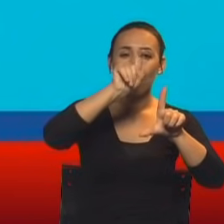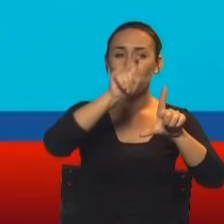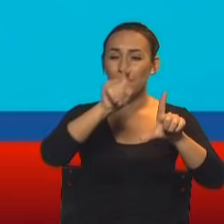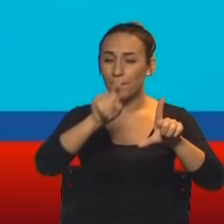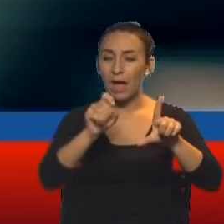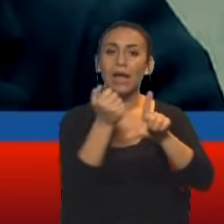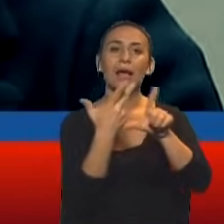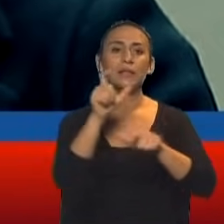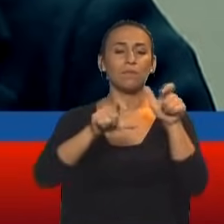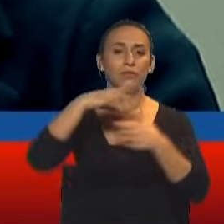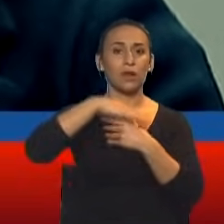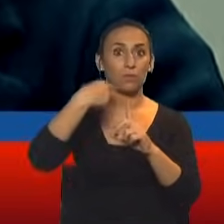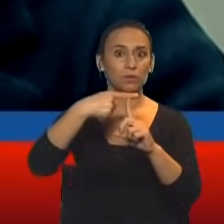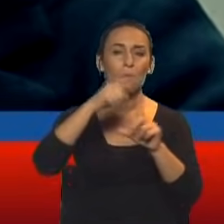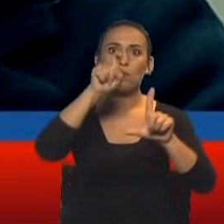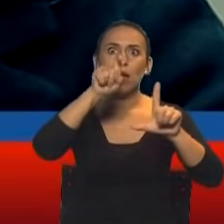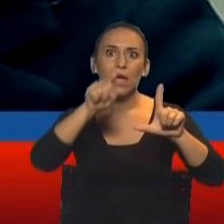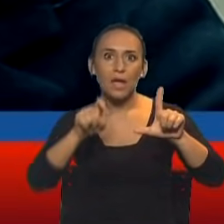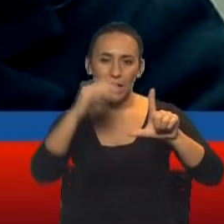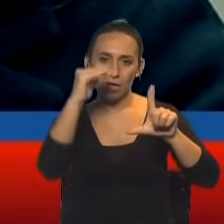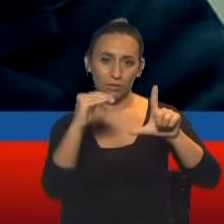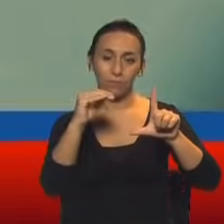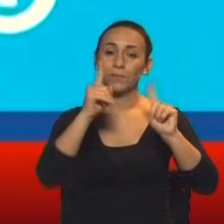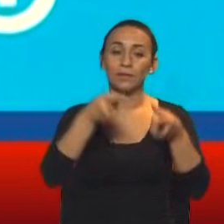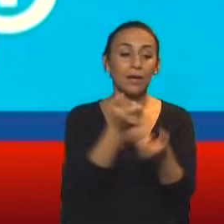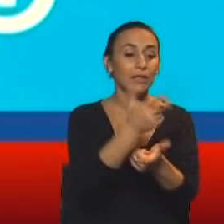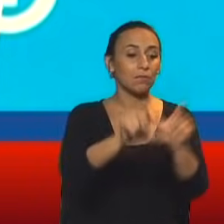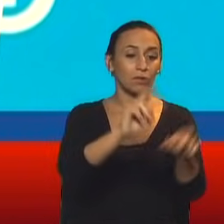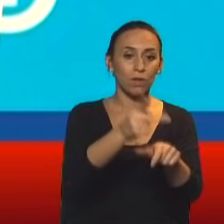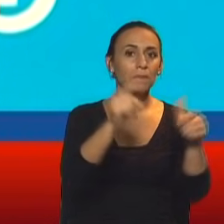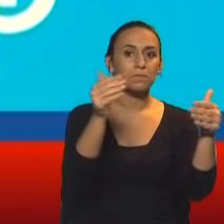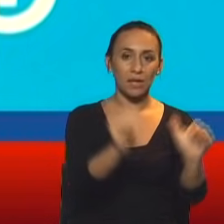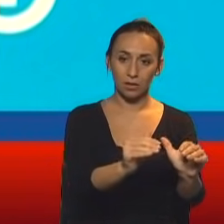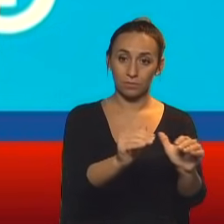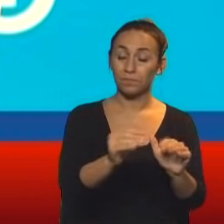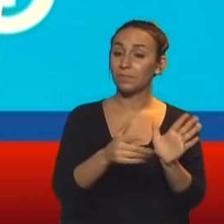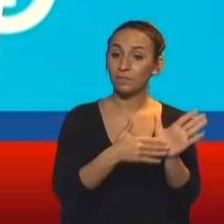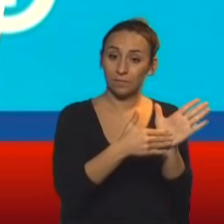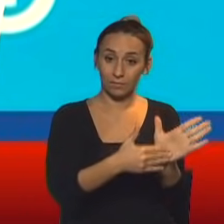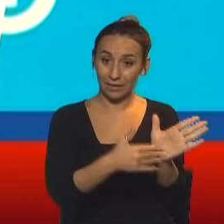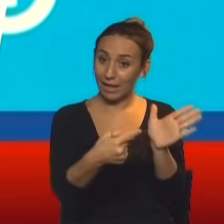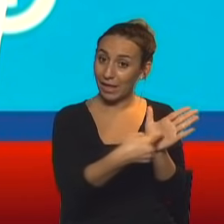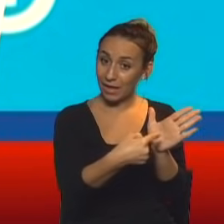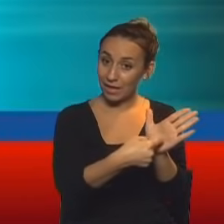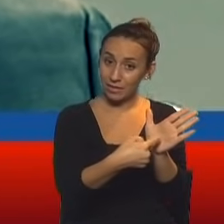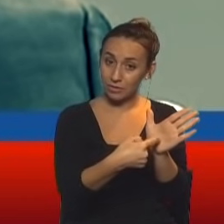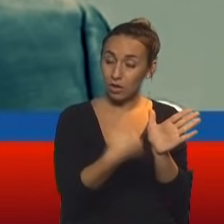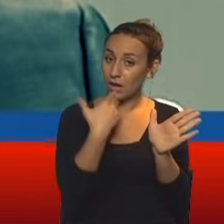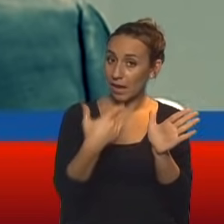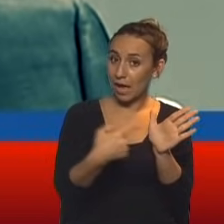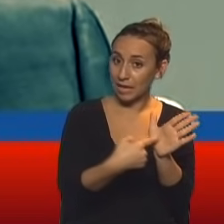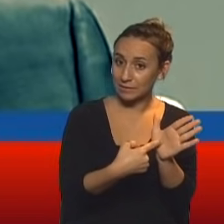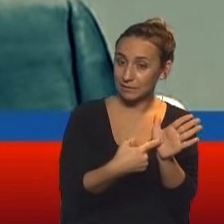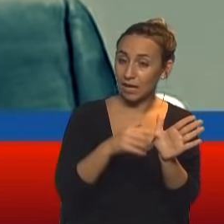del número de casos. La mortalidad también está disminuyendo. Y esto es lo que hoy nos permite, desde el punto de vista y con